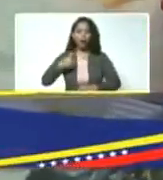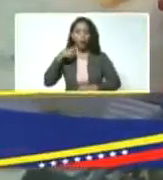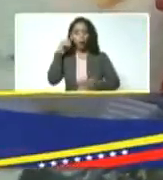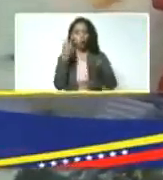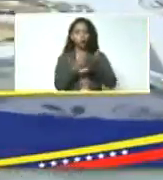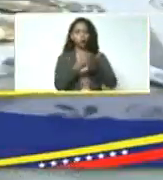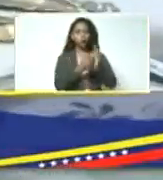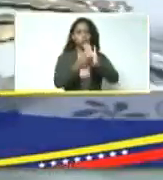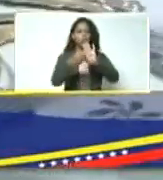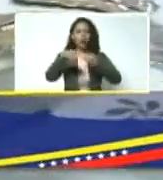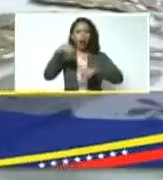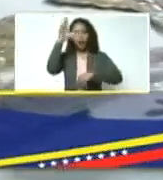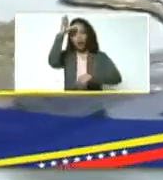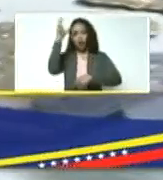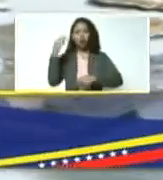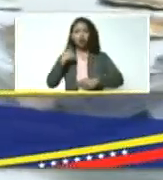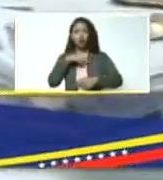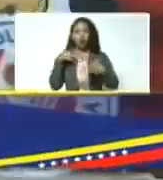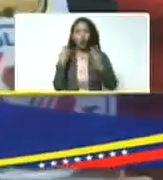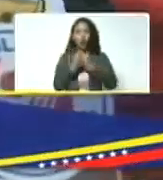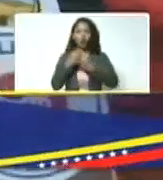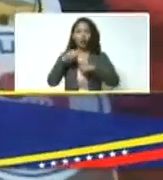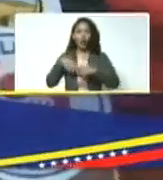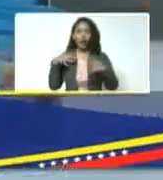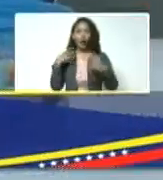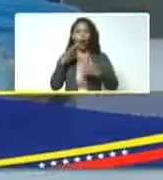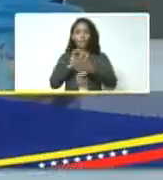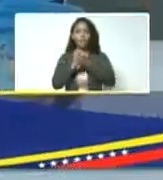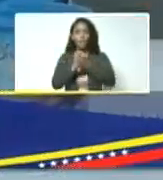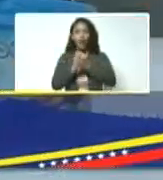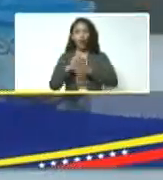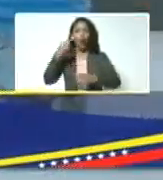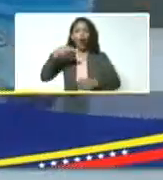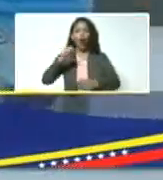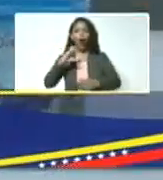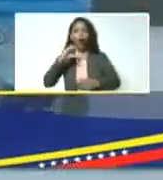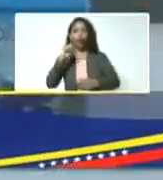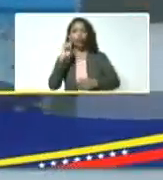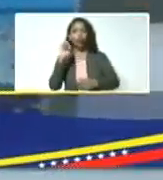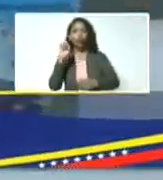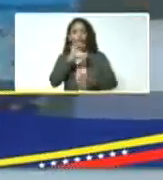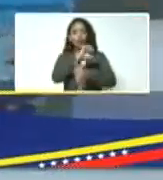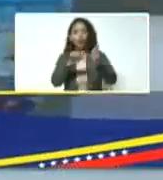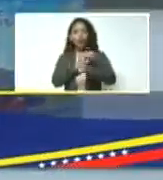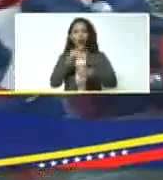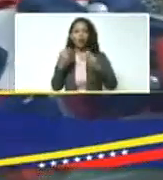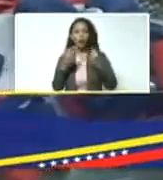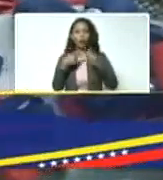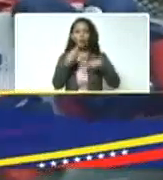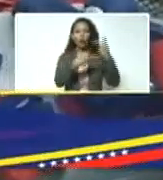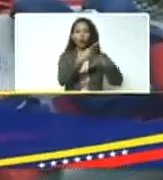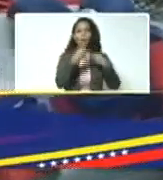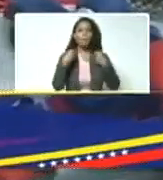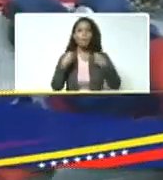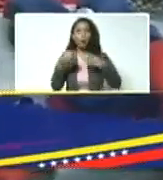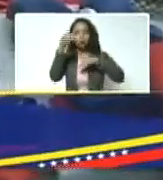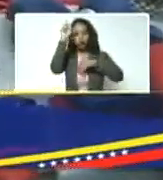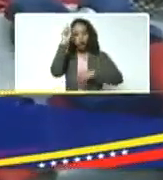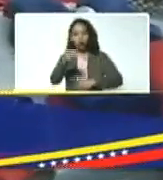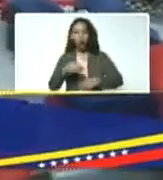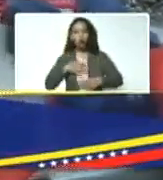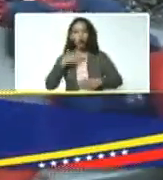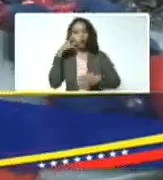mostrarle desde Falcón, y aquí está con nosotros el compañero Héctor Silva, viceministro de Economía Productiva, para que también